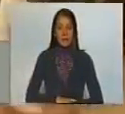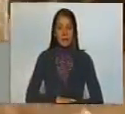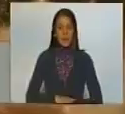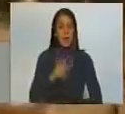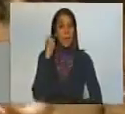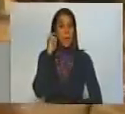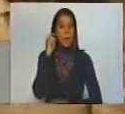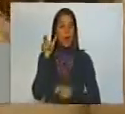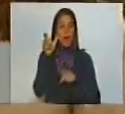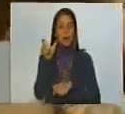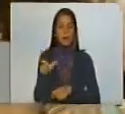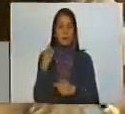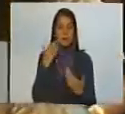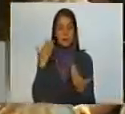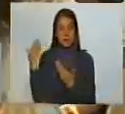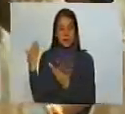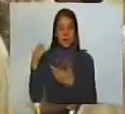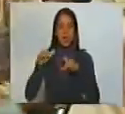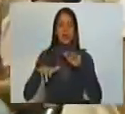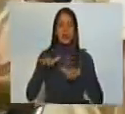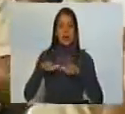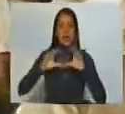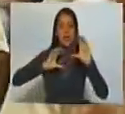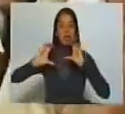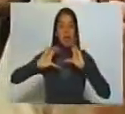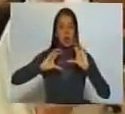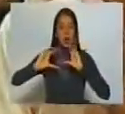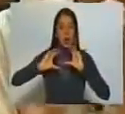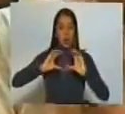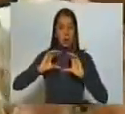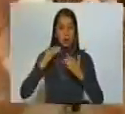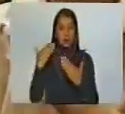Ciudadana Tiani Ledesma, secretaria de Comunicación.